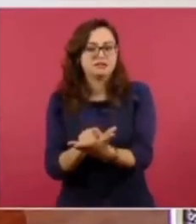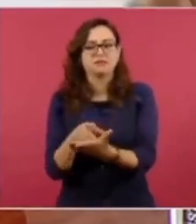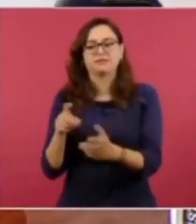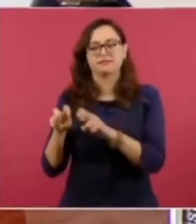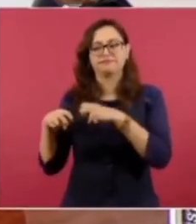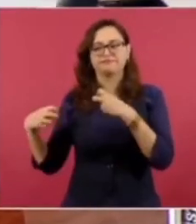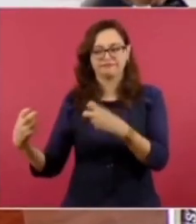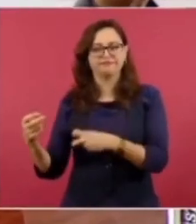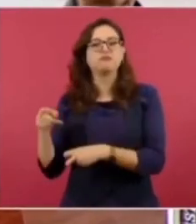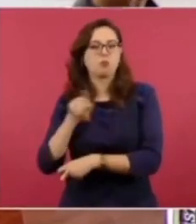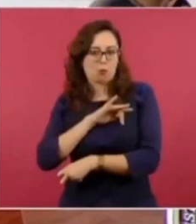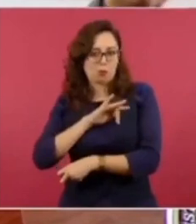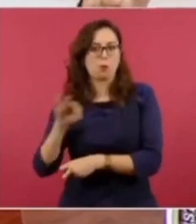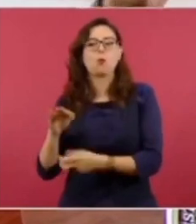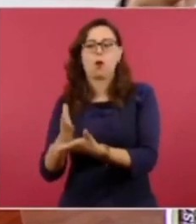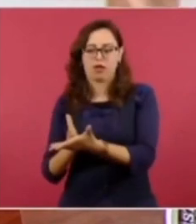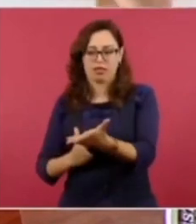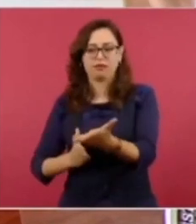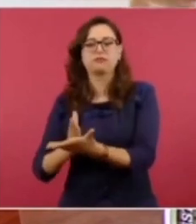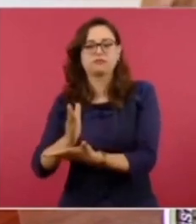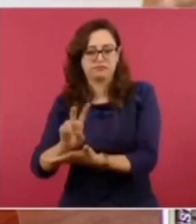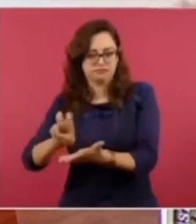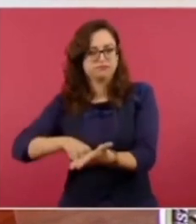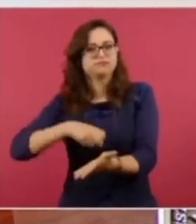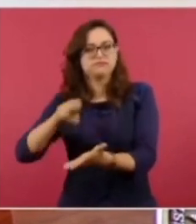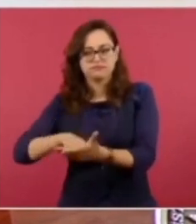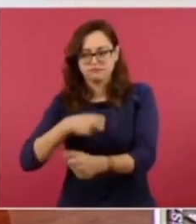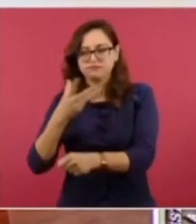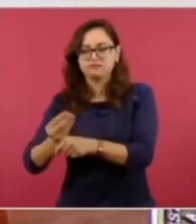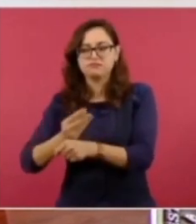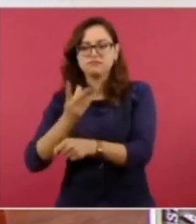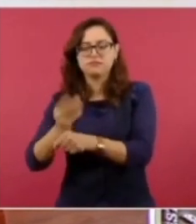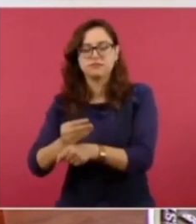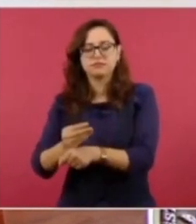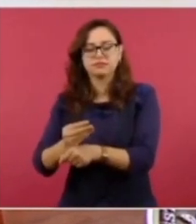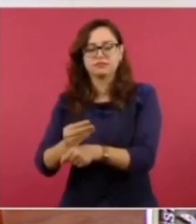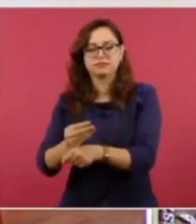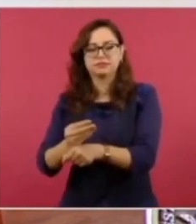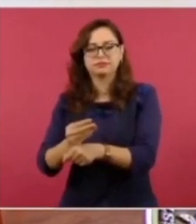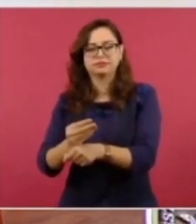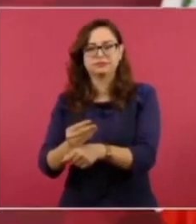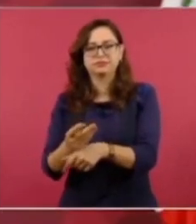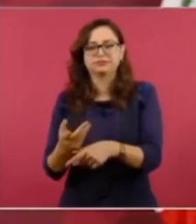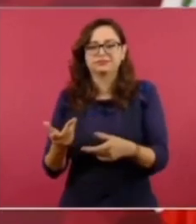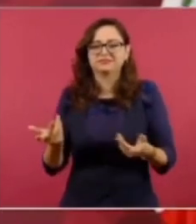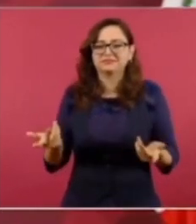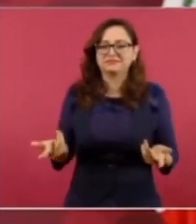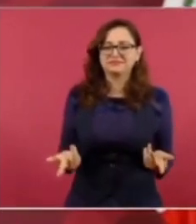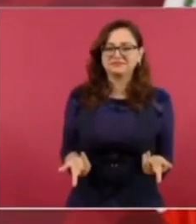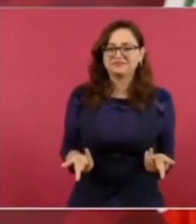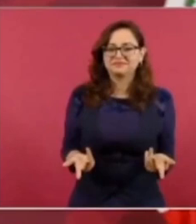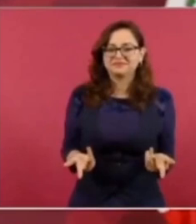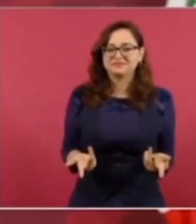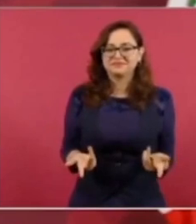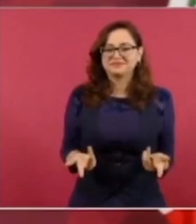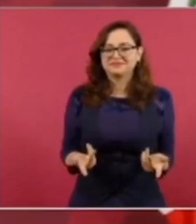que es similar a lo que establece la Constitución, pues eso sería